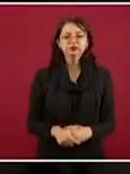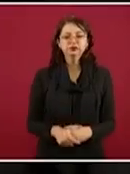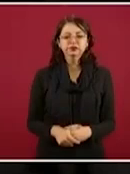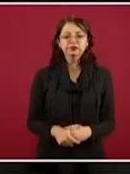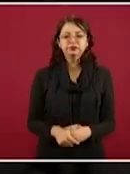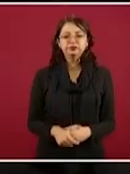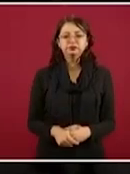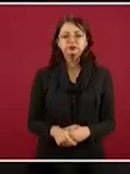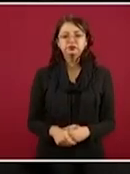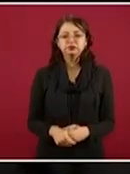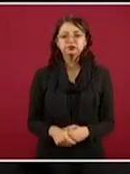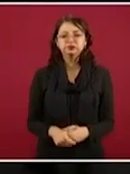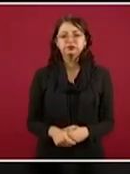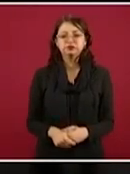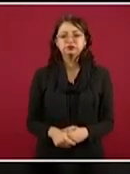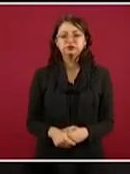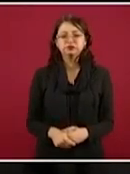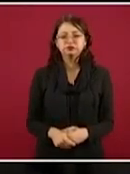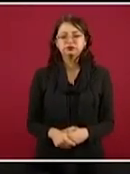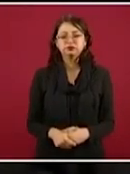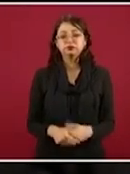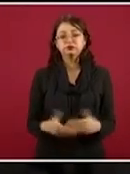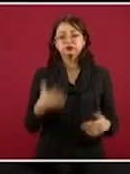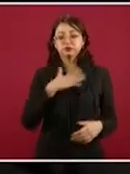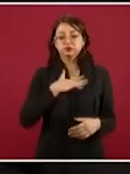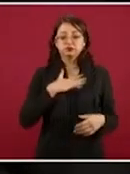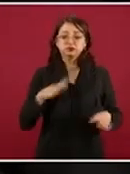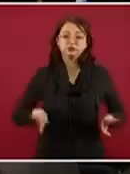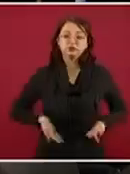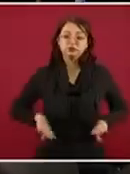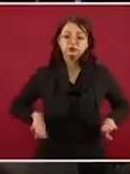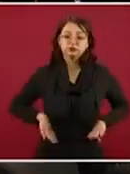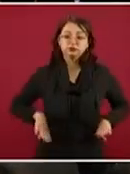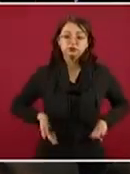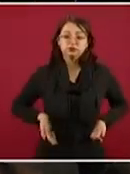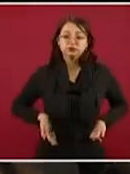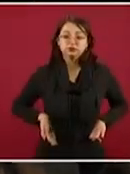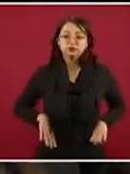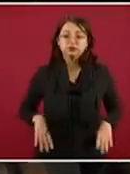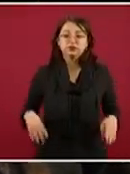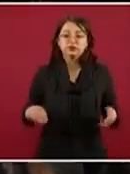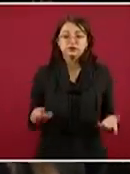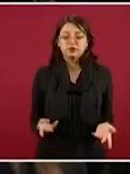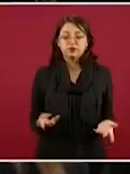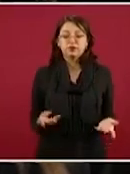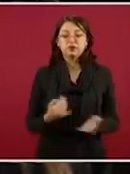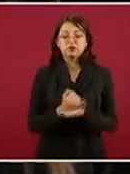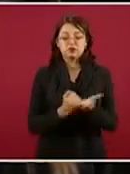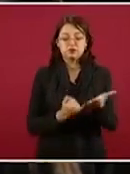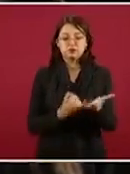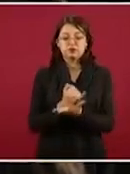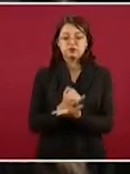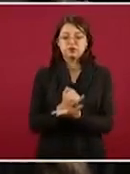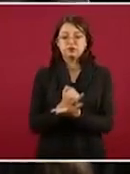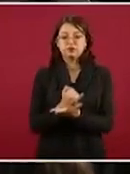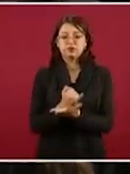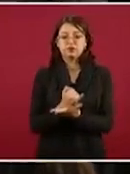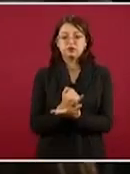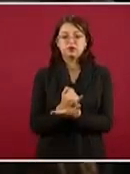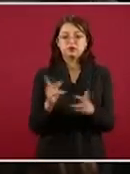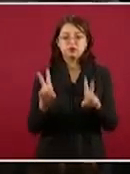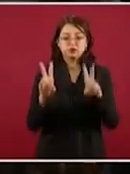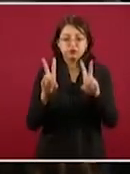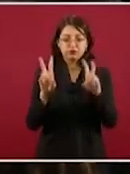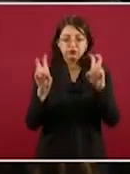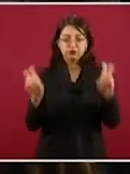Entonces, esa es una postura. En cuanto a la definición de este